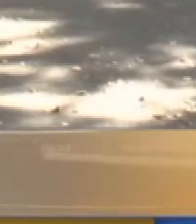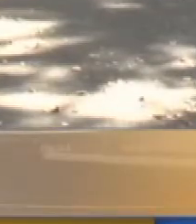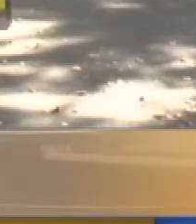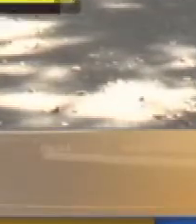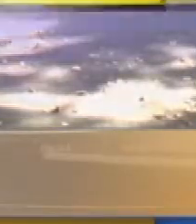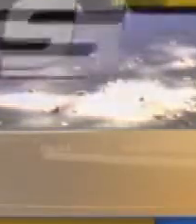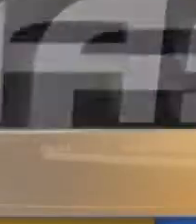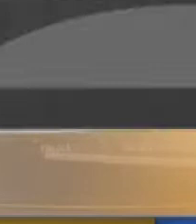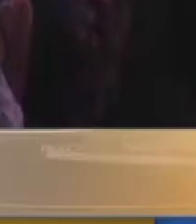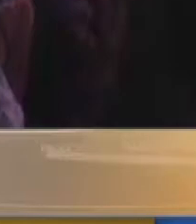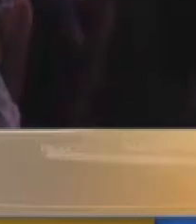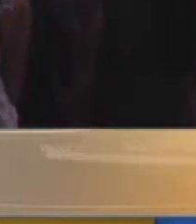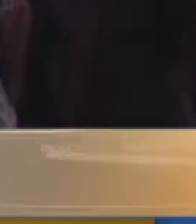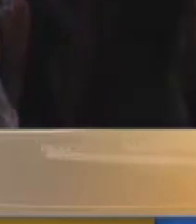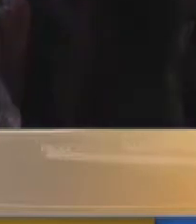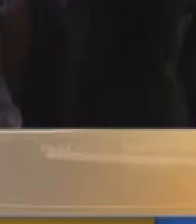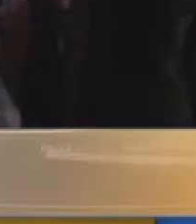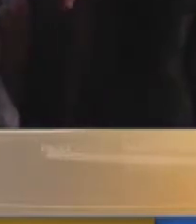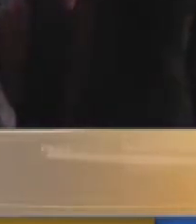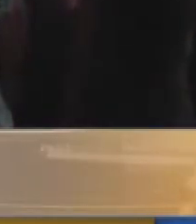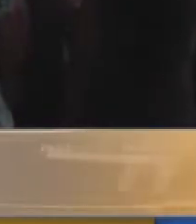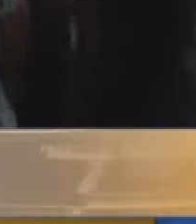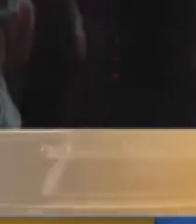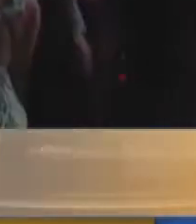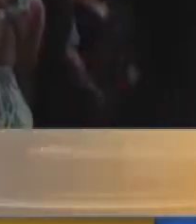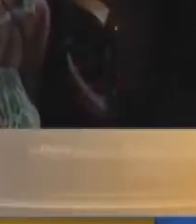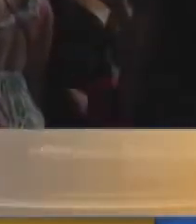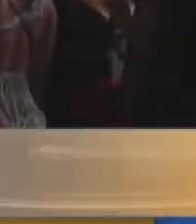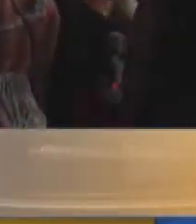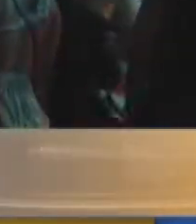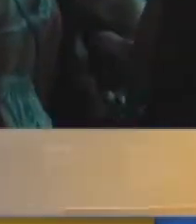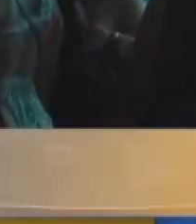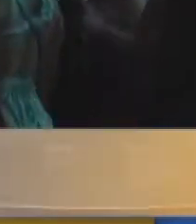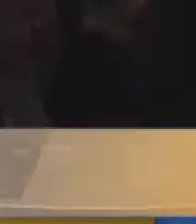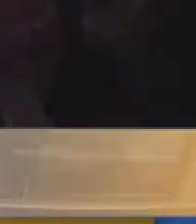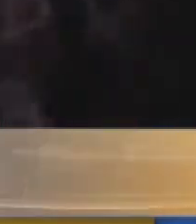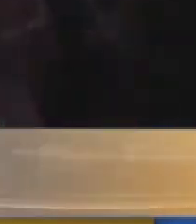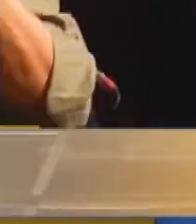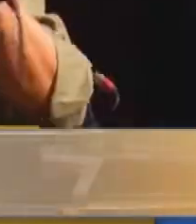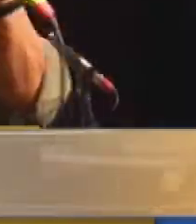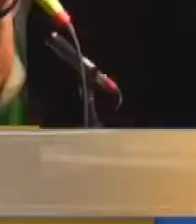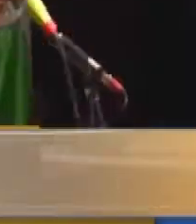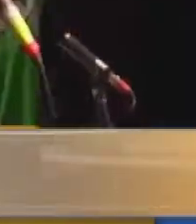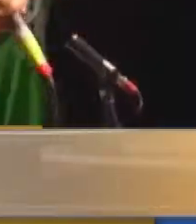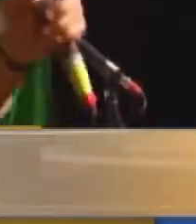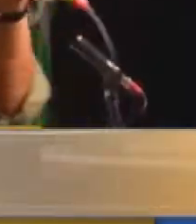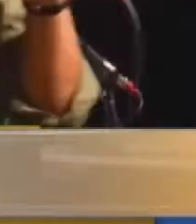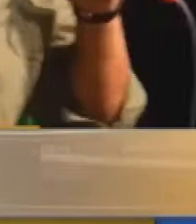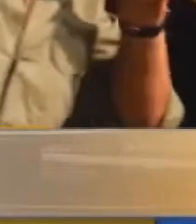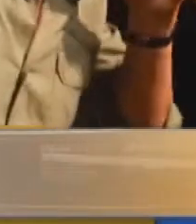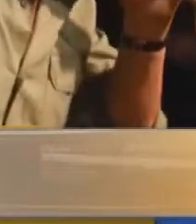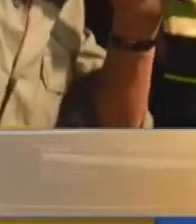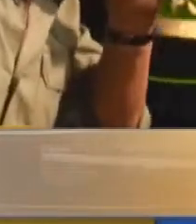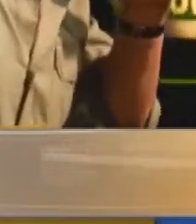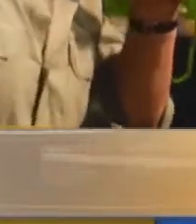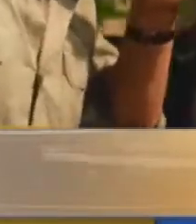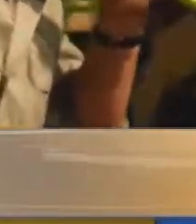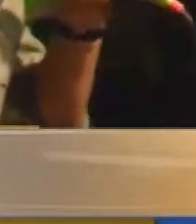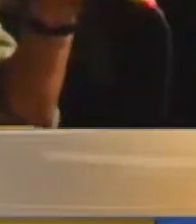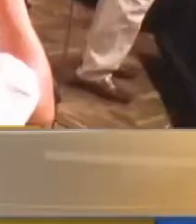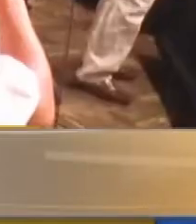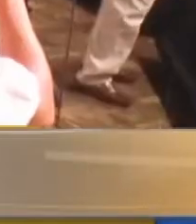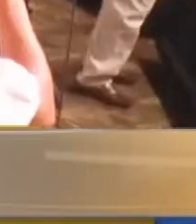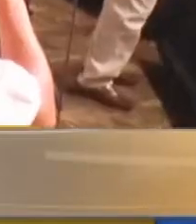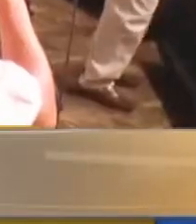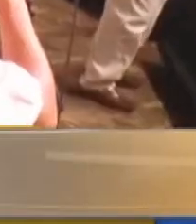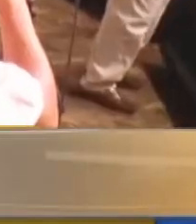compromiso. Y al cierre, el artista vallenato Poncho Zuleta deleitó con su música a los asistentes al evento Café por